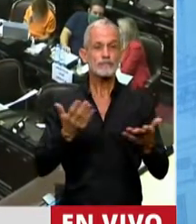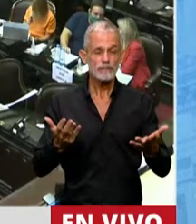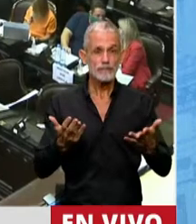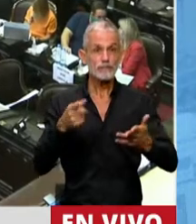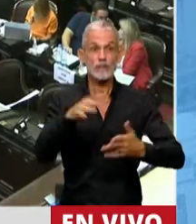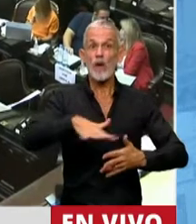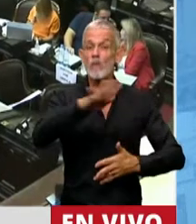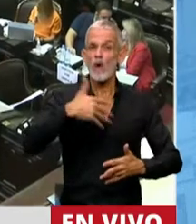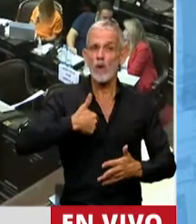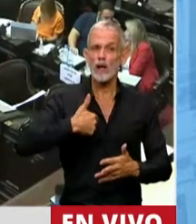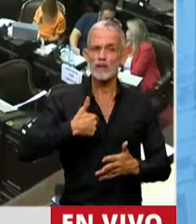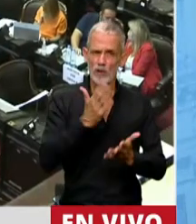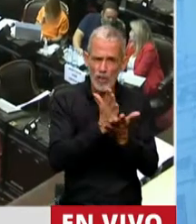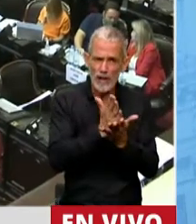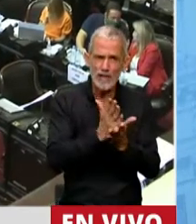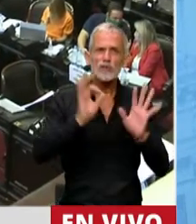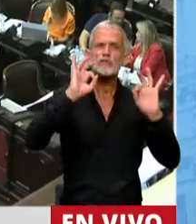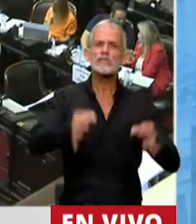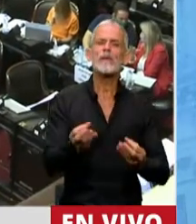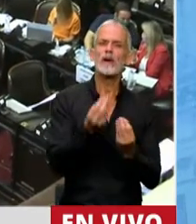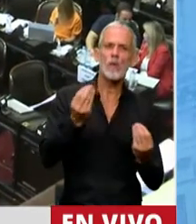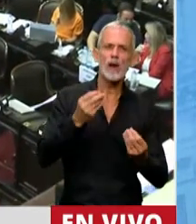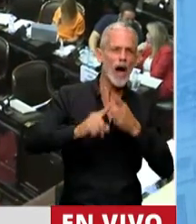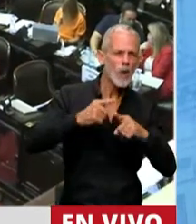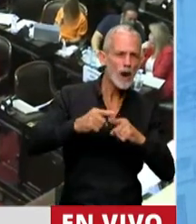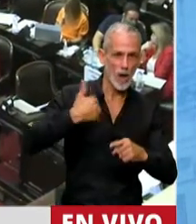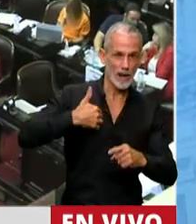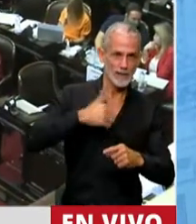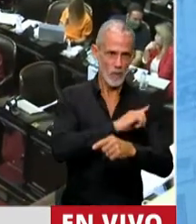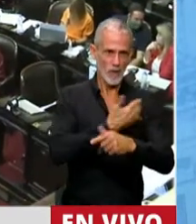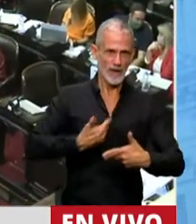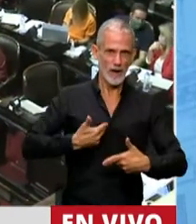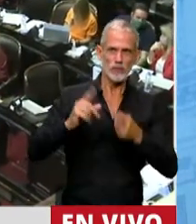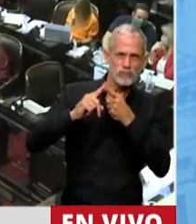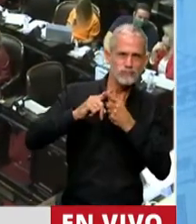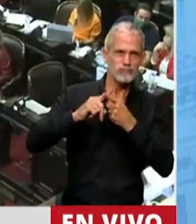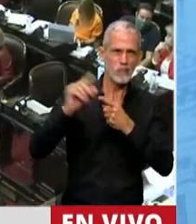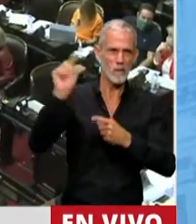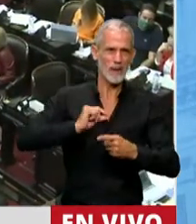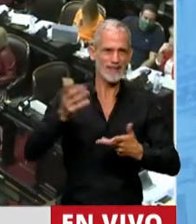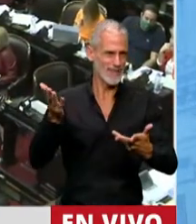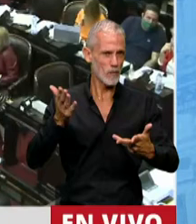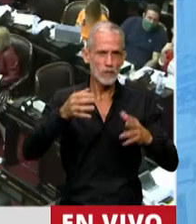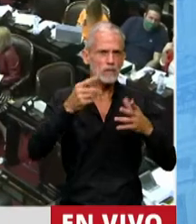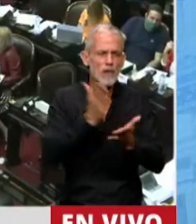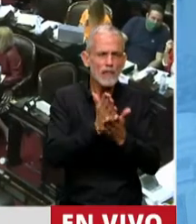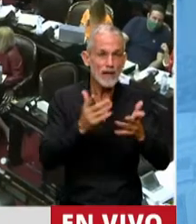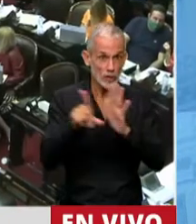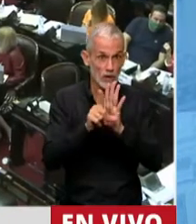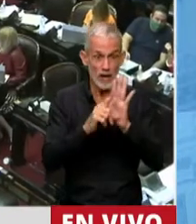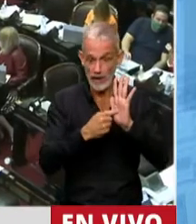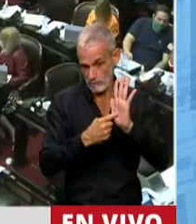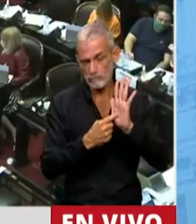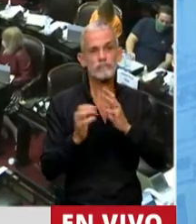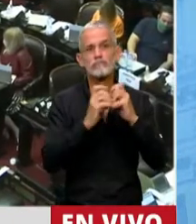Entonces, el pueblo argentino tiene derecho a saber cuáles son los acuerdos que hace el Poder Ejecutivo con organismos. Y para eso, esta ley obliga